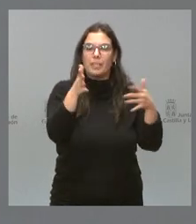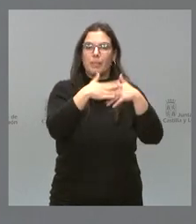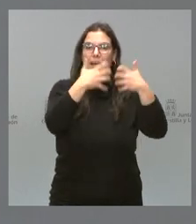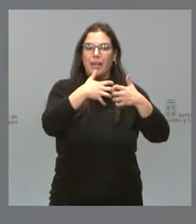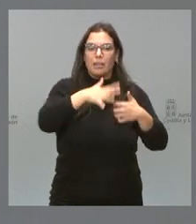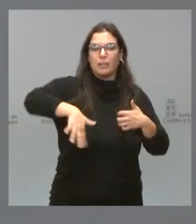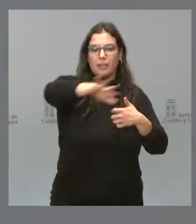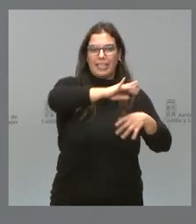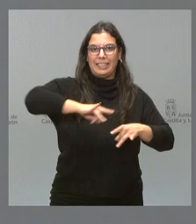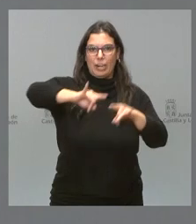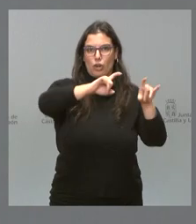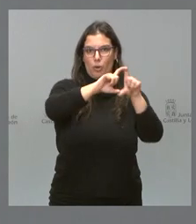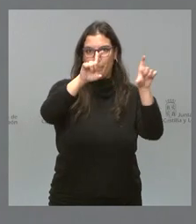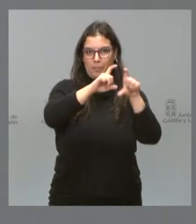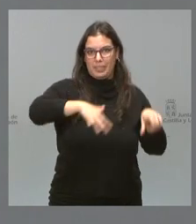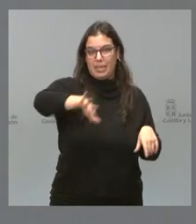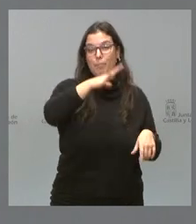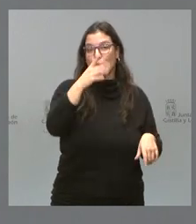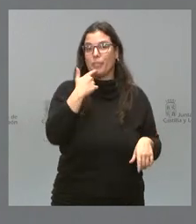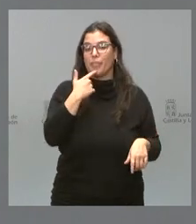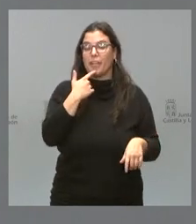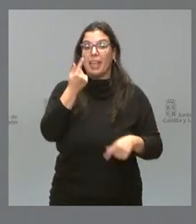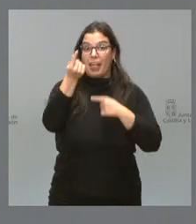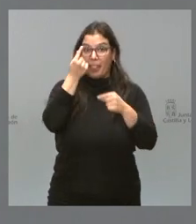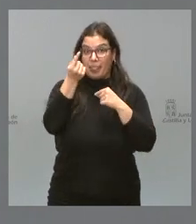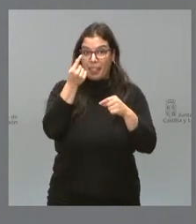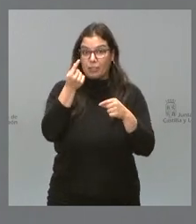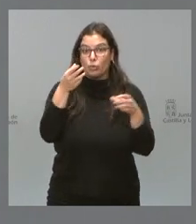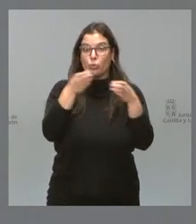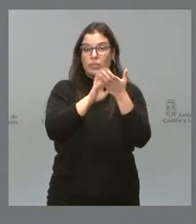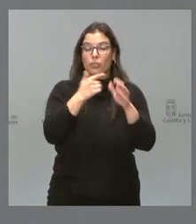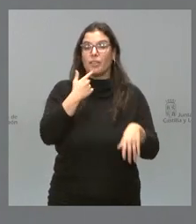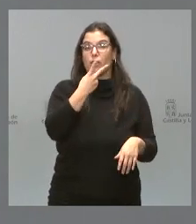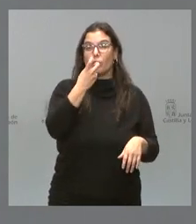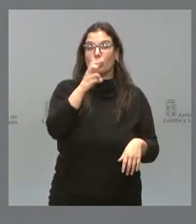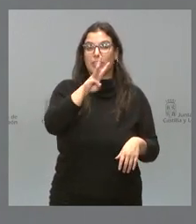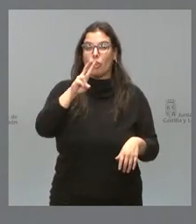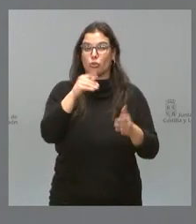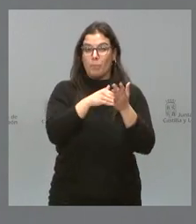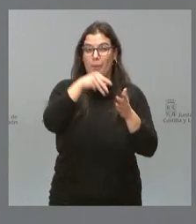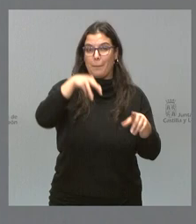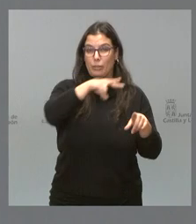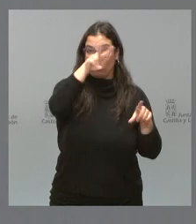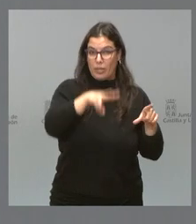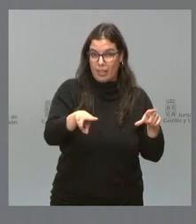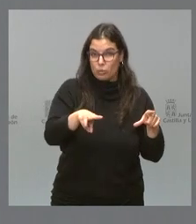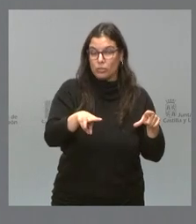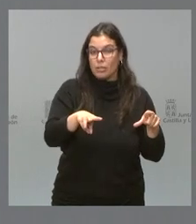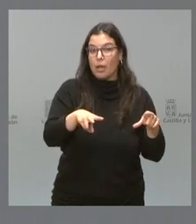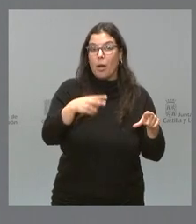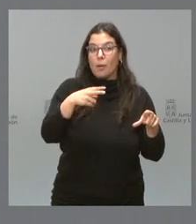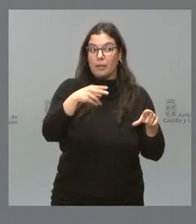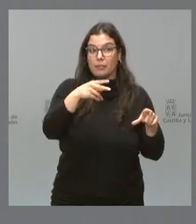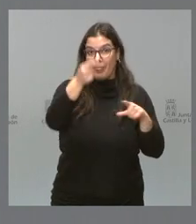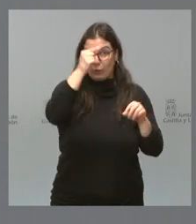de los terrenos empresariales en su polígono porque dicen que los datos que ha dado la junta de 2342.000 metros cuadrados creo no son